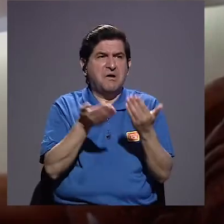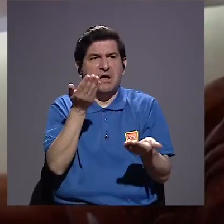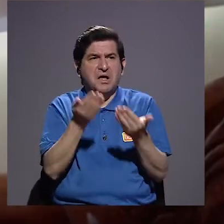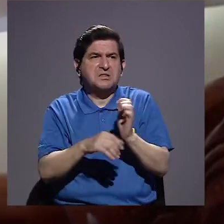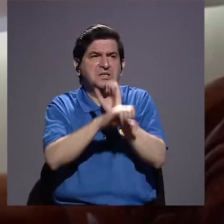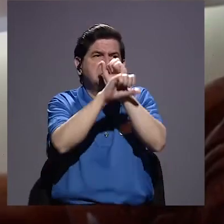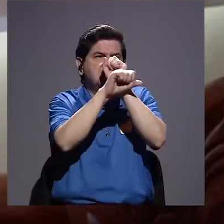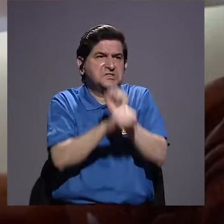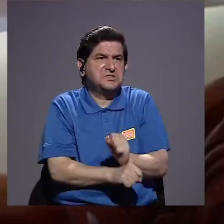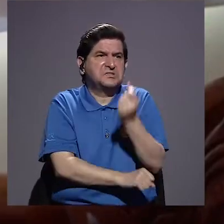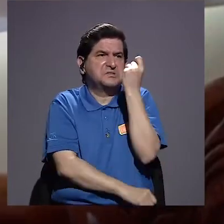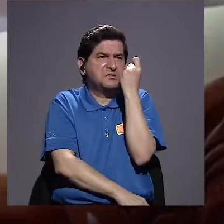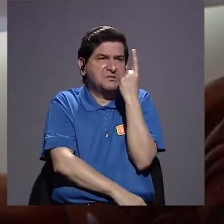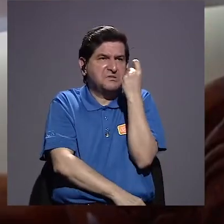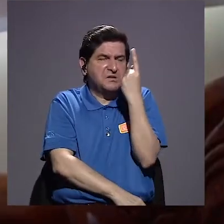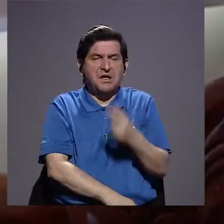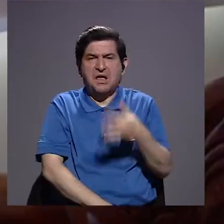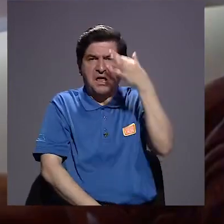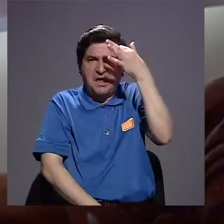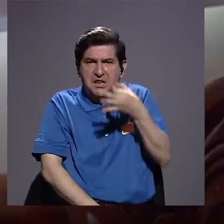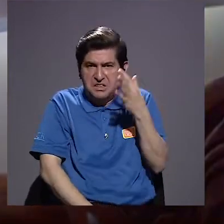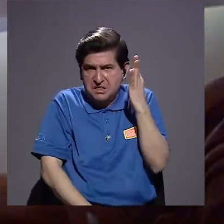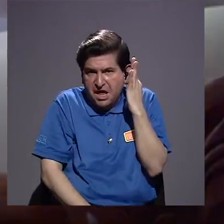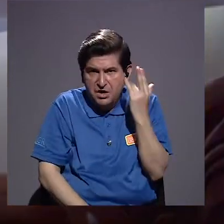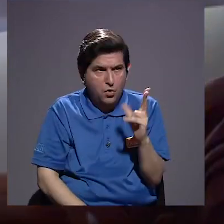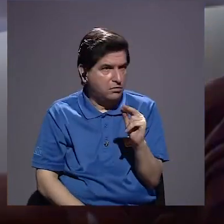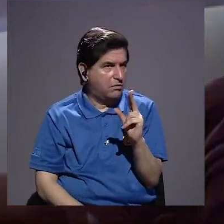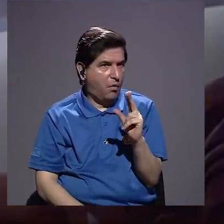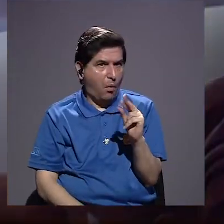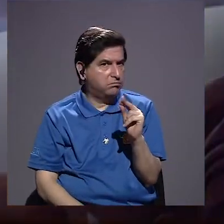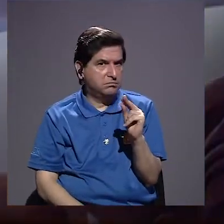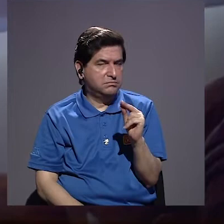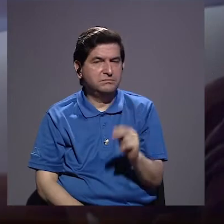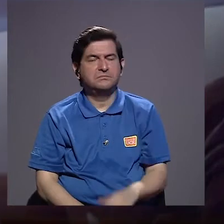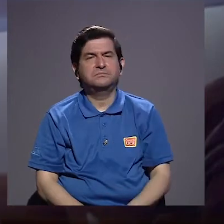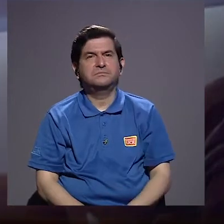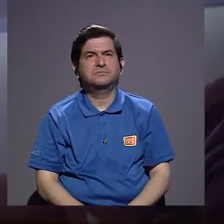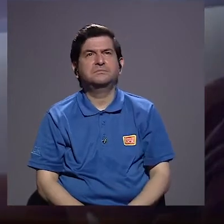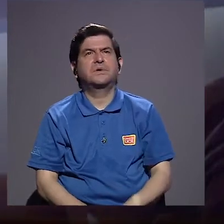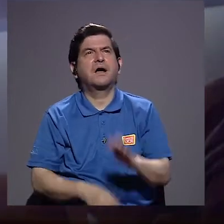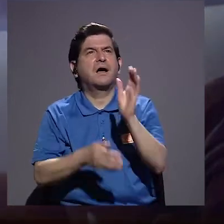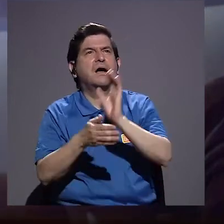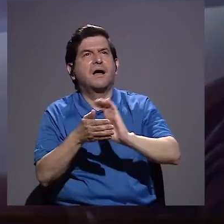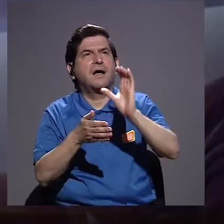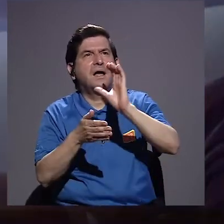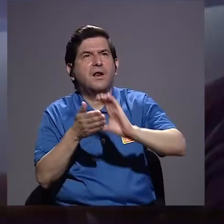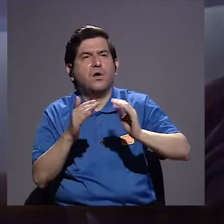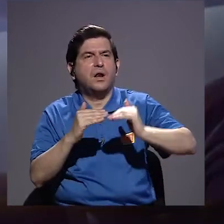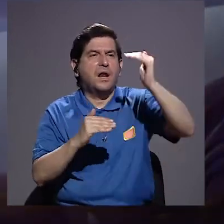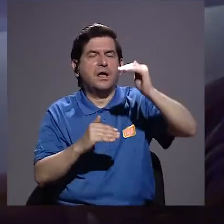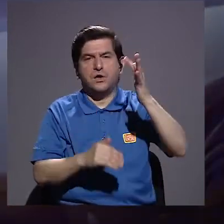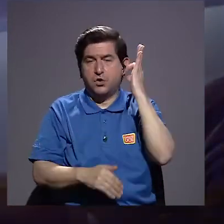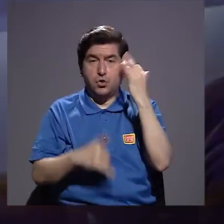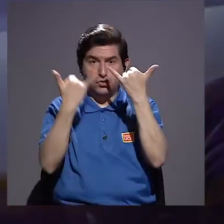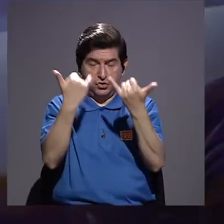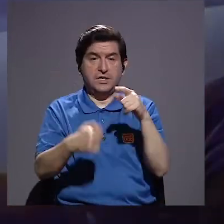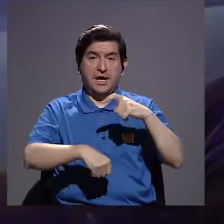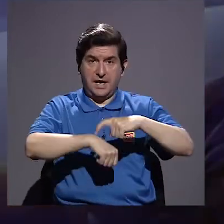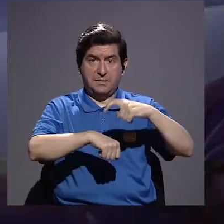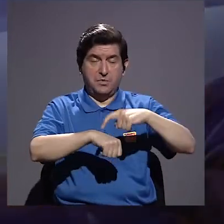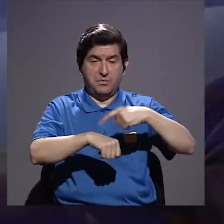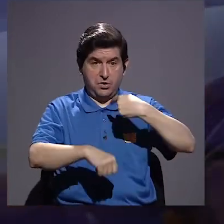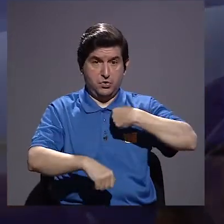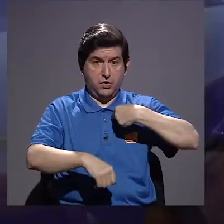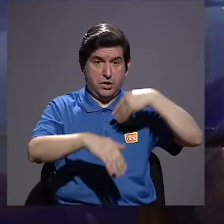entendiendo tradicionalmente como la posición de la mujer. El Colegio de Señoritas además tenía ya, cuando yo